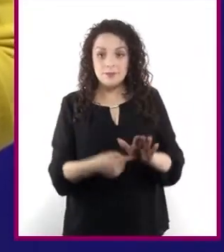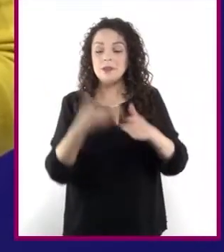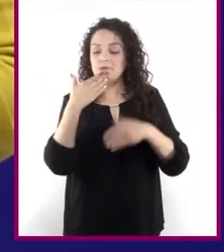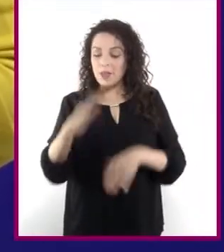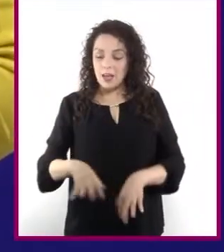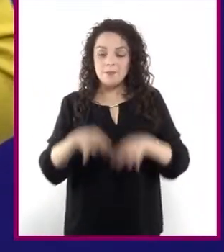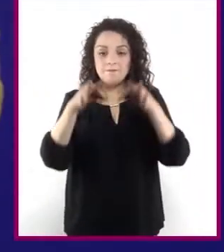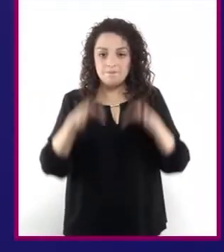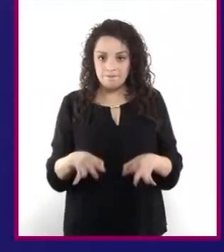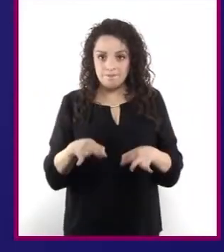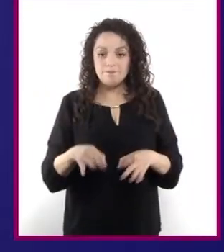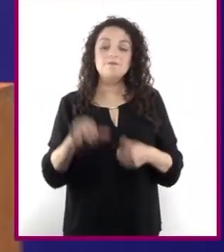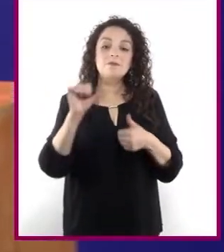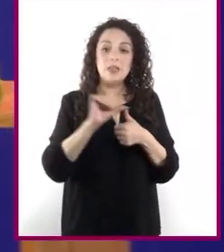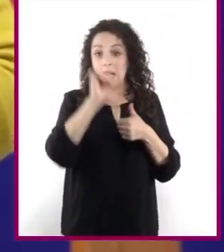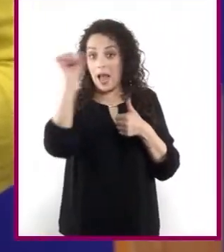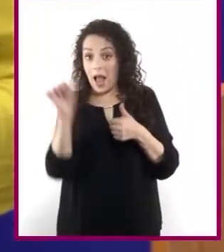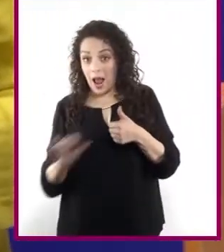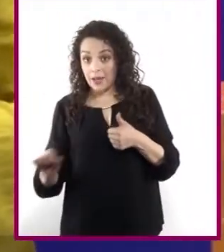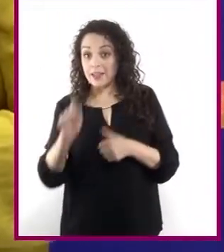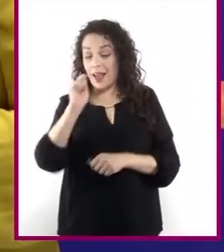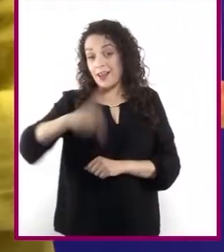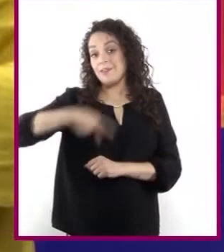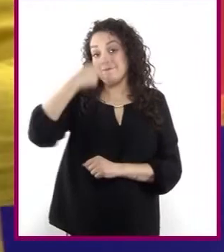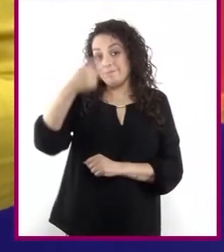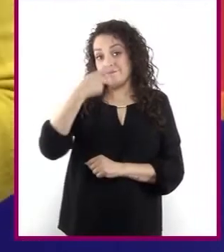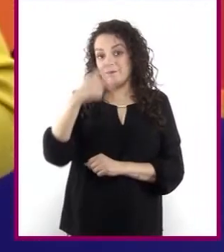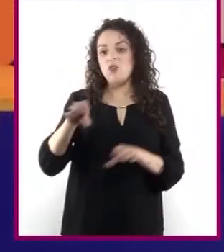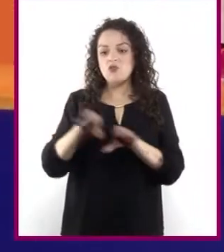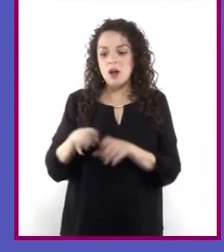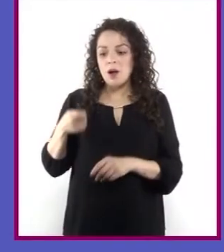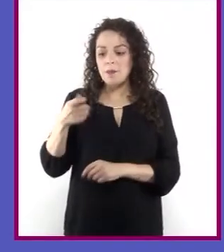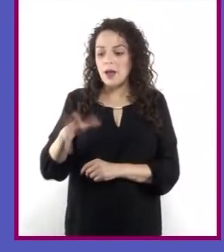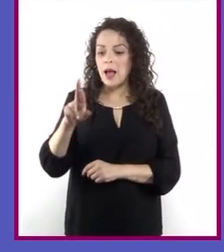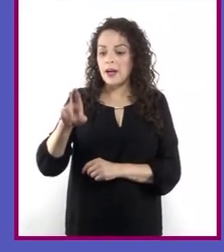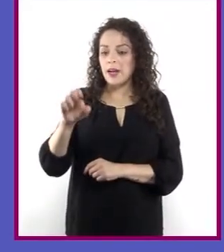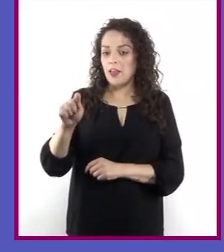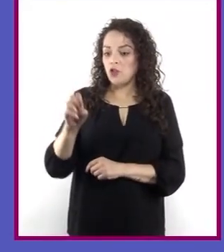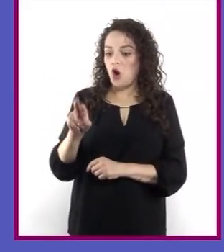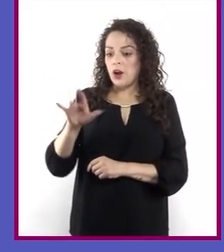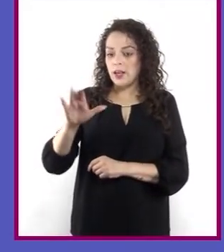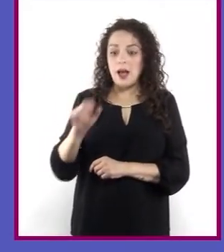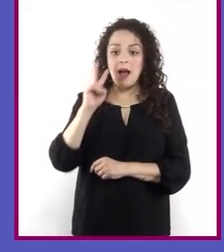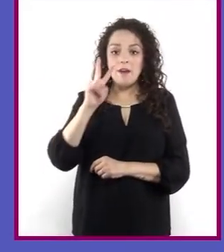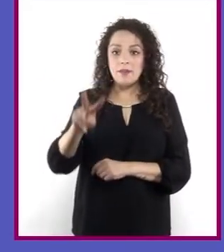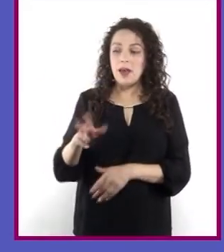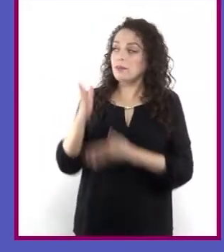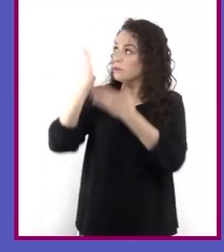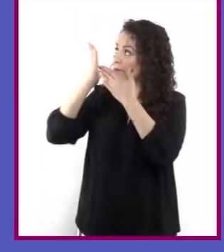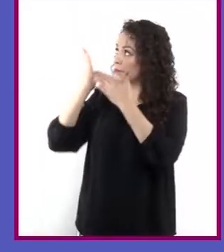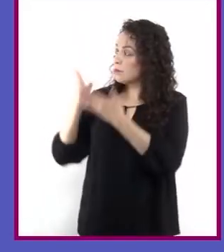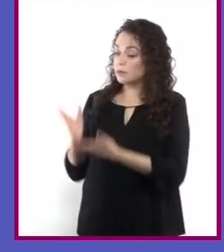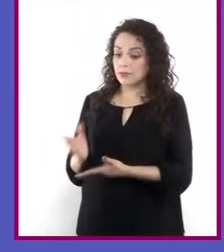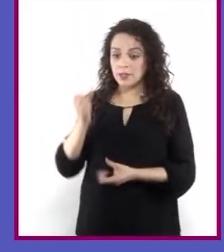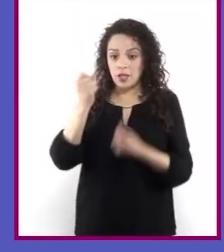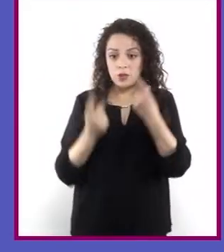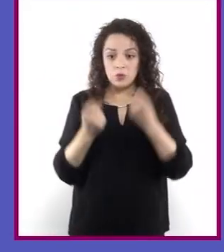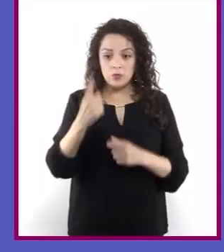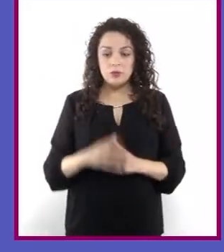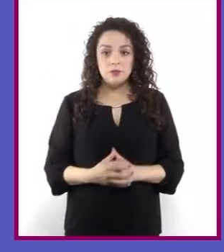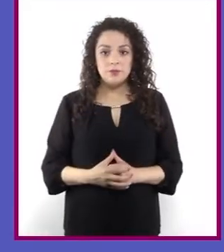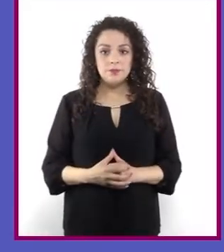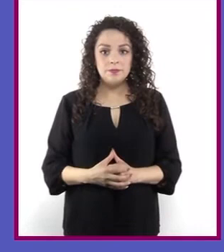adecuada. El arte de hablar en público se le llama retórica. Ya revisamos algunos recursos prosódicos